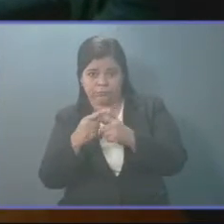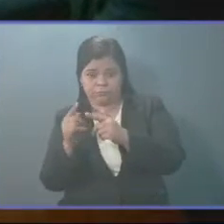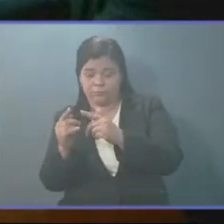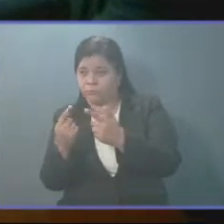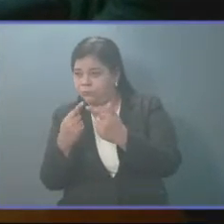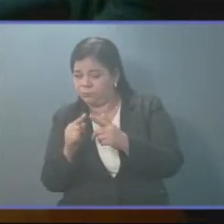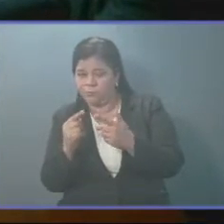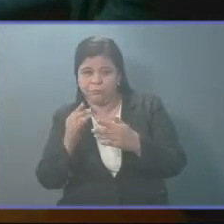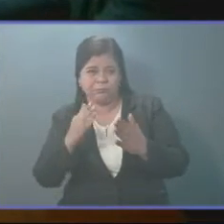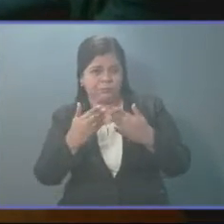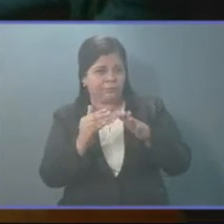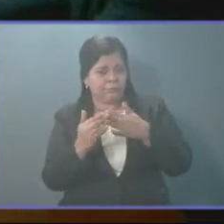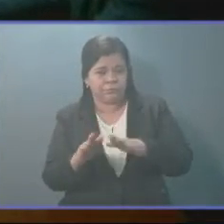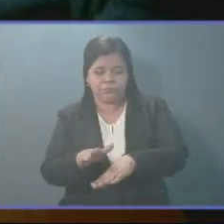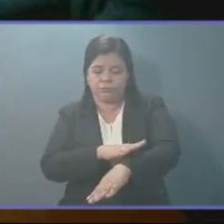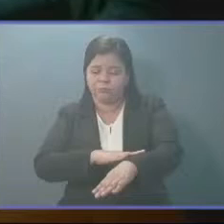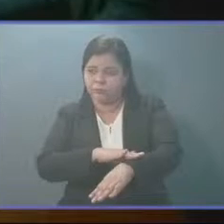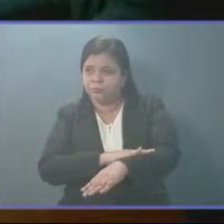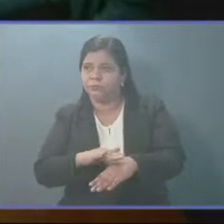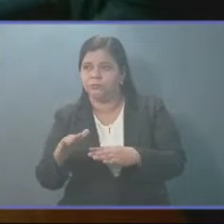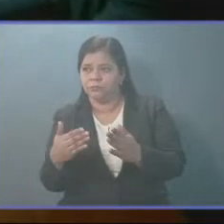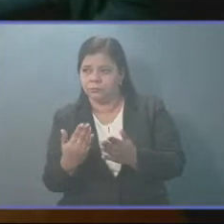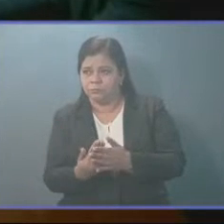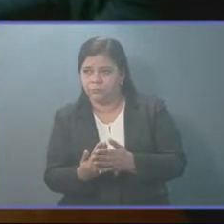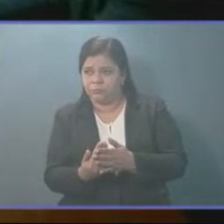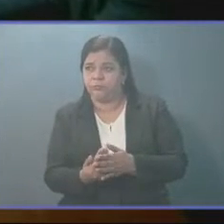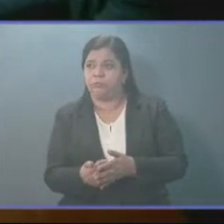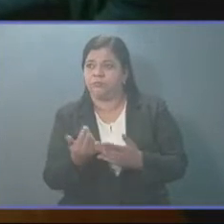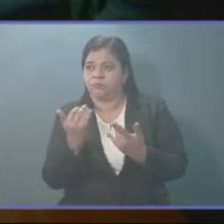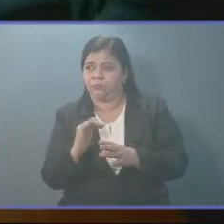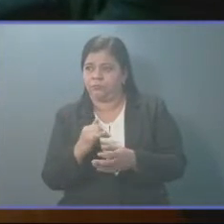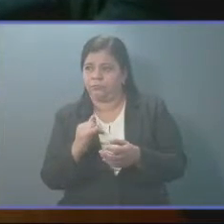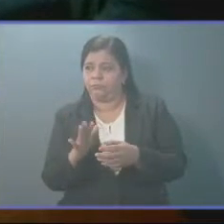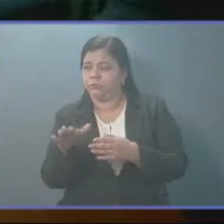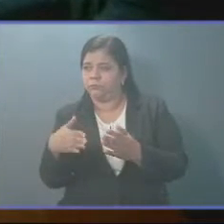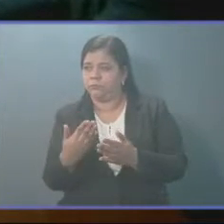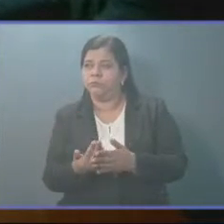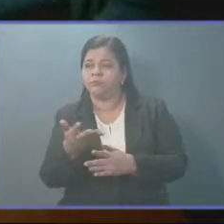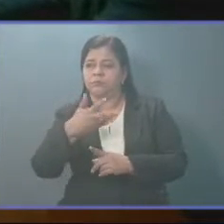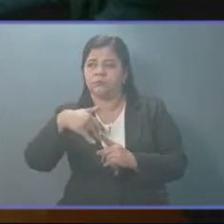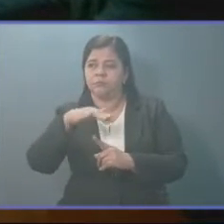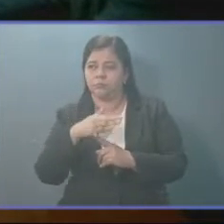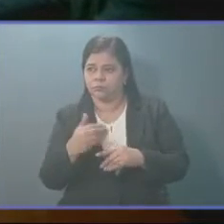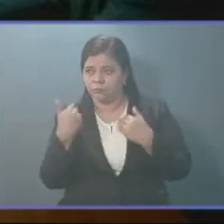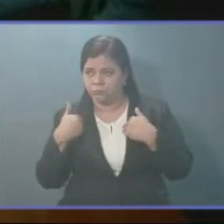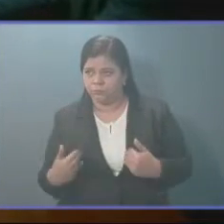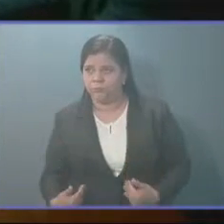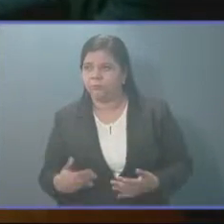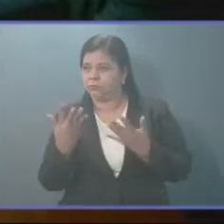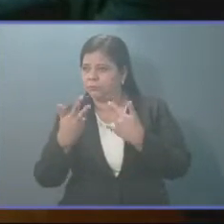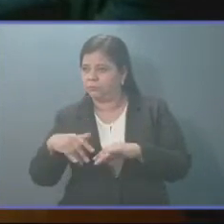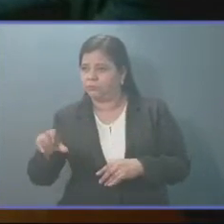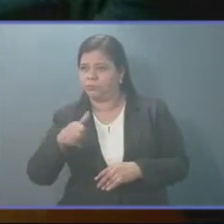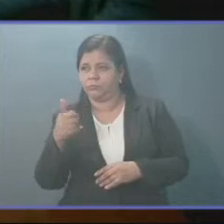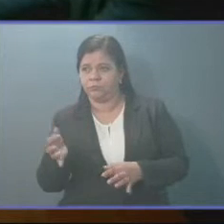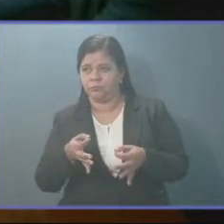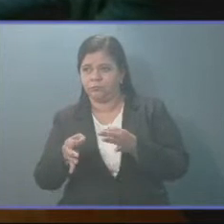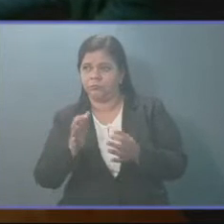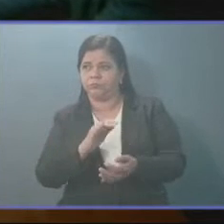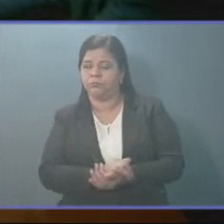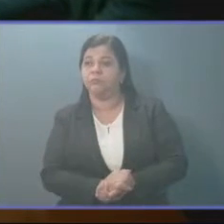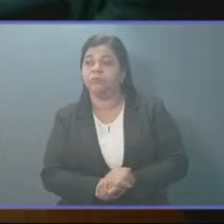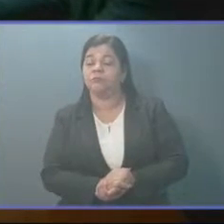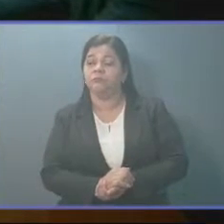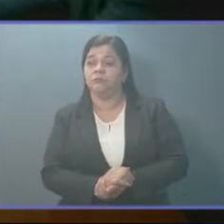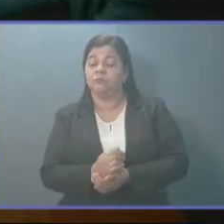opinión política, afiliación sindical, ascendencia nacional, origen social, condición física y cualquier otra forma de discriminación.